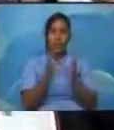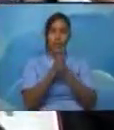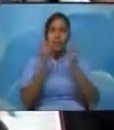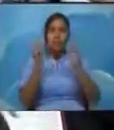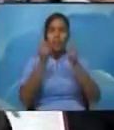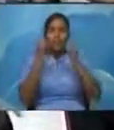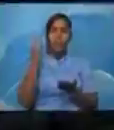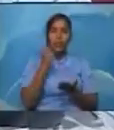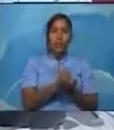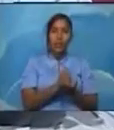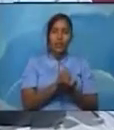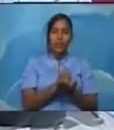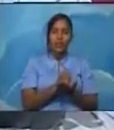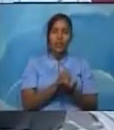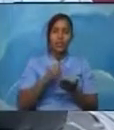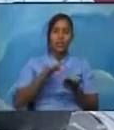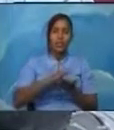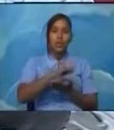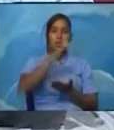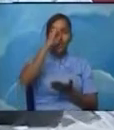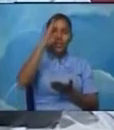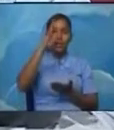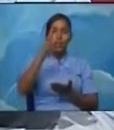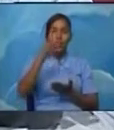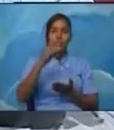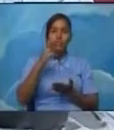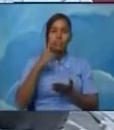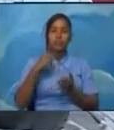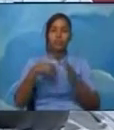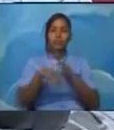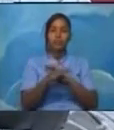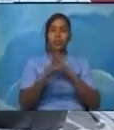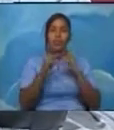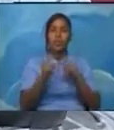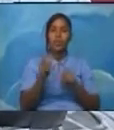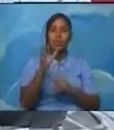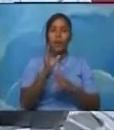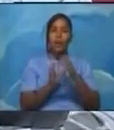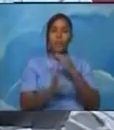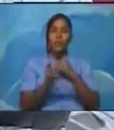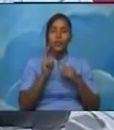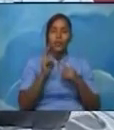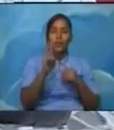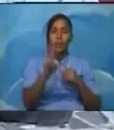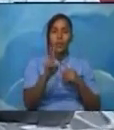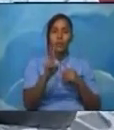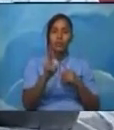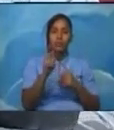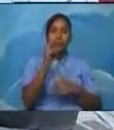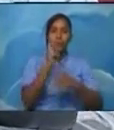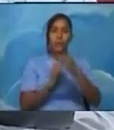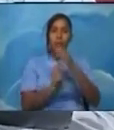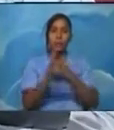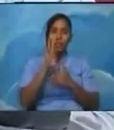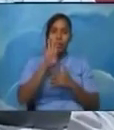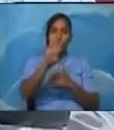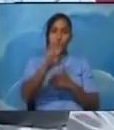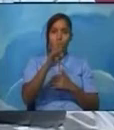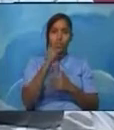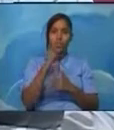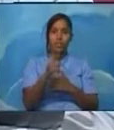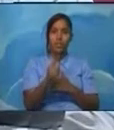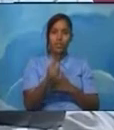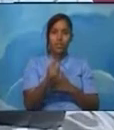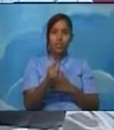Aleluya. Gloria al Señor Jesucristo. Estamos en Deuteronomio capítulo 2, me toca versículo 4.